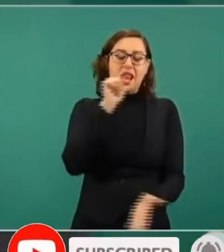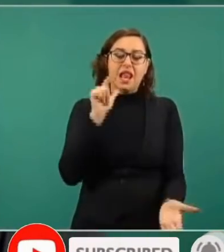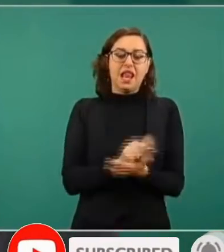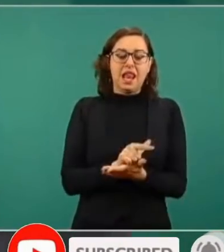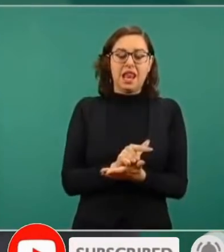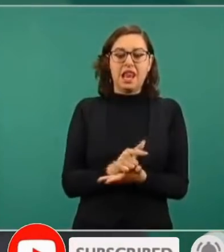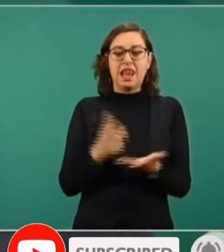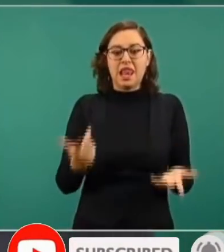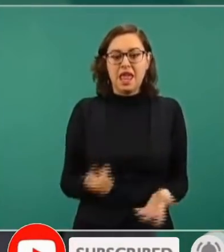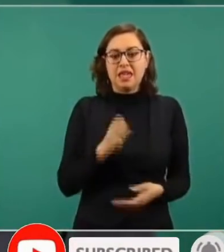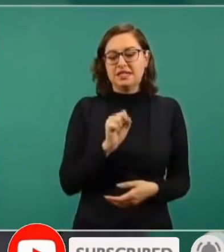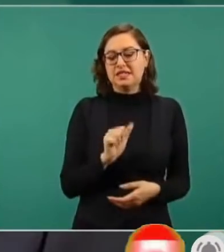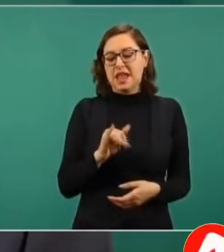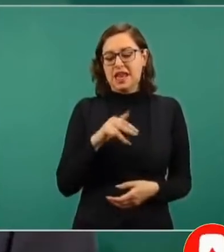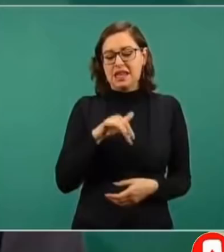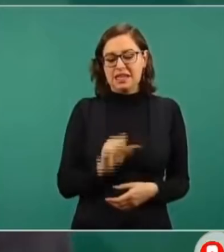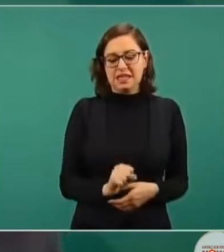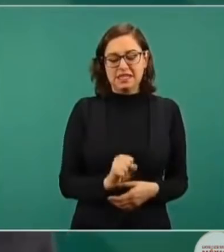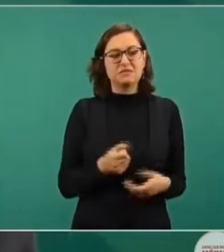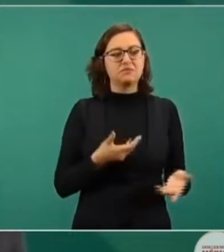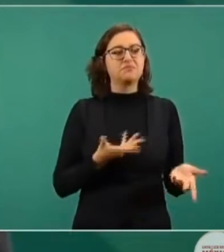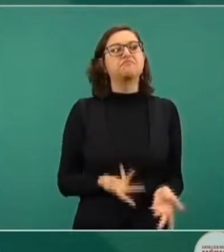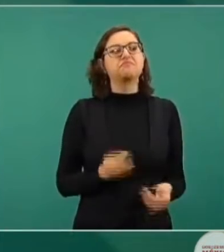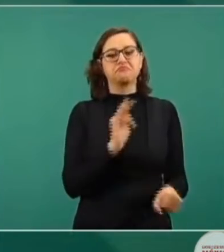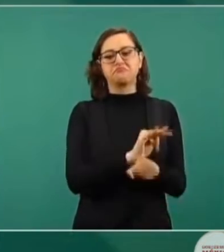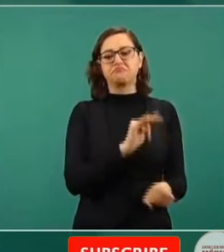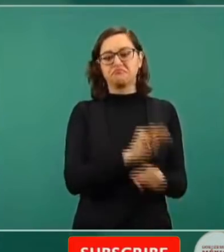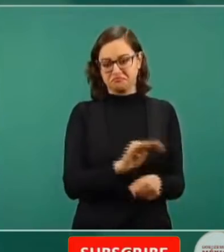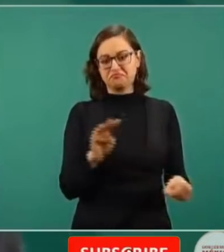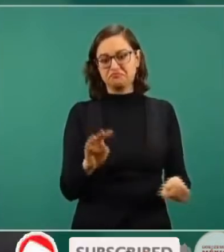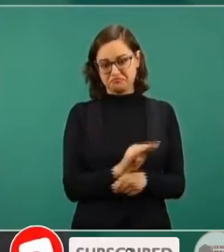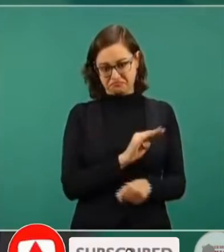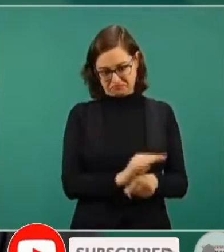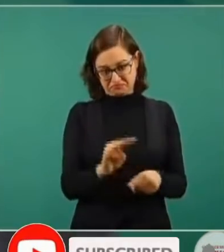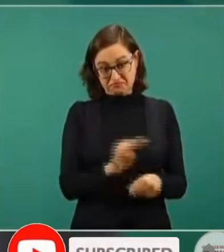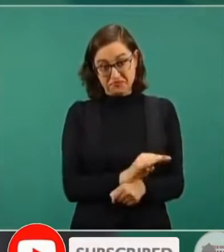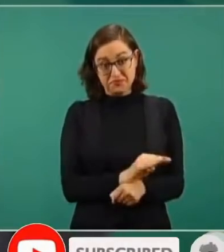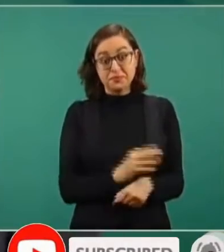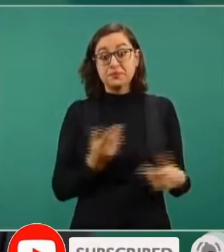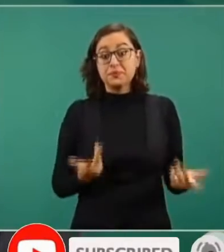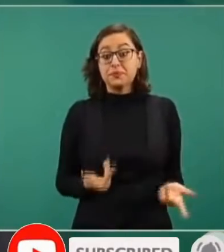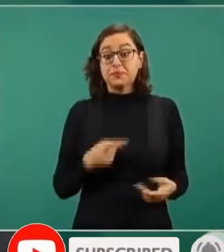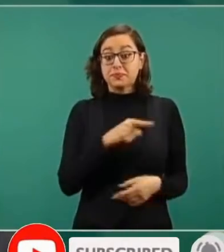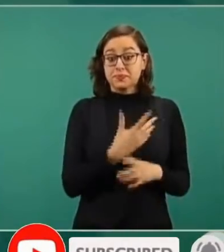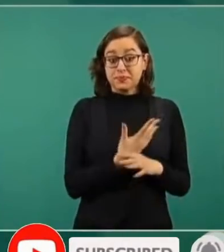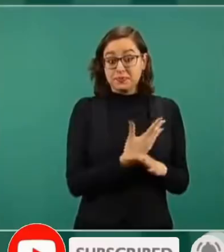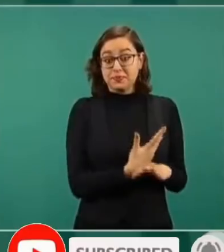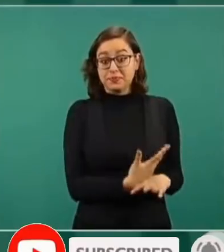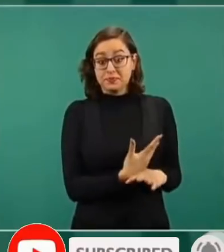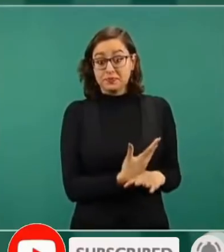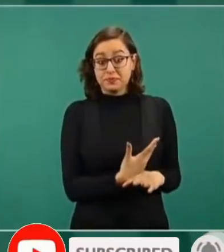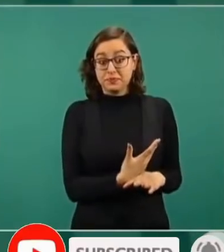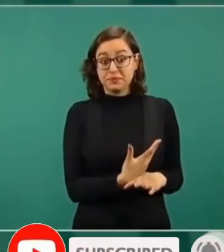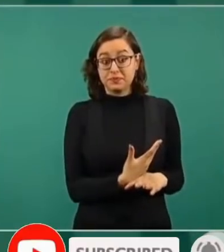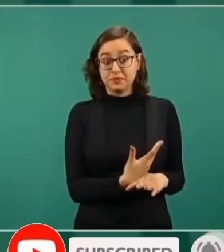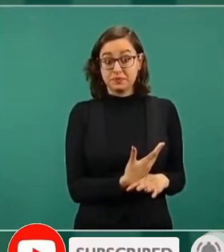Cuando negoció el Tratado de Libre Comercio, Salinas dijo que no le había hecho ninguna concesión a